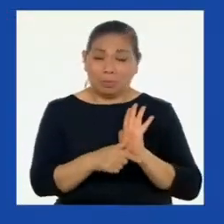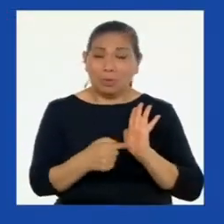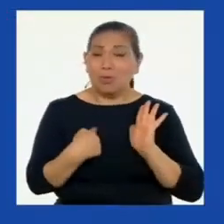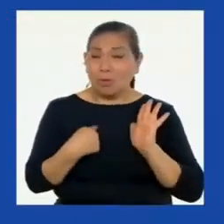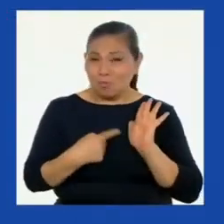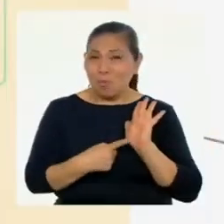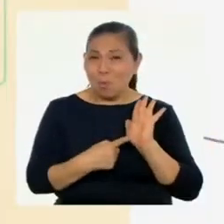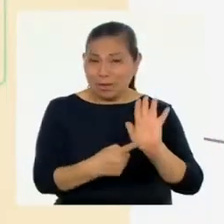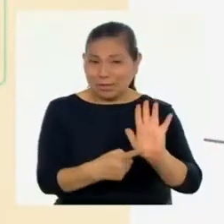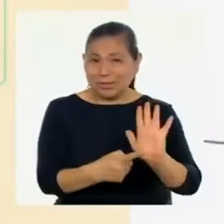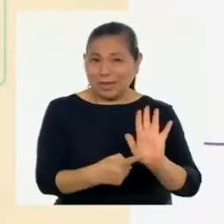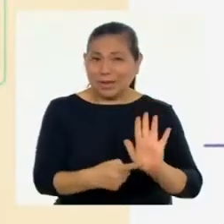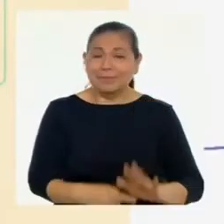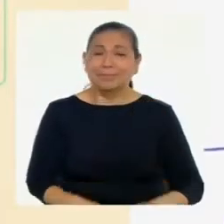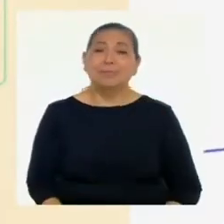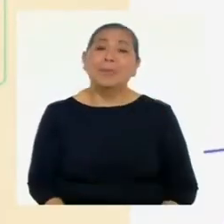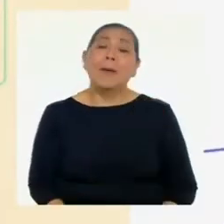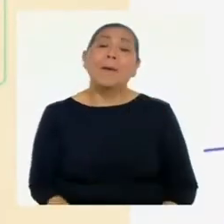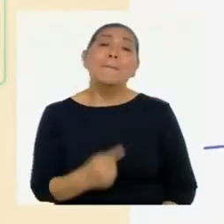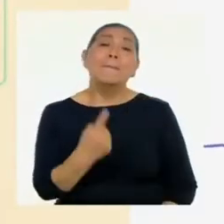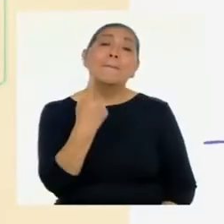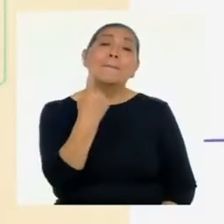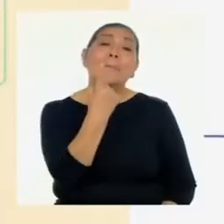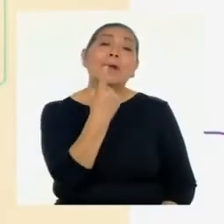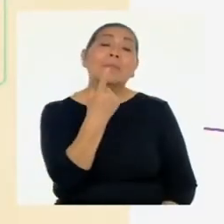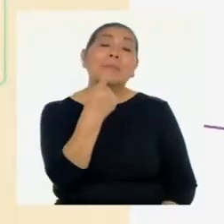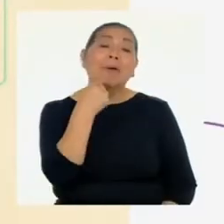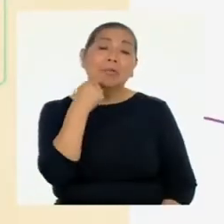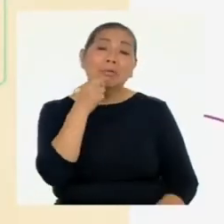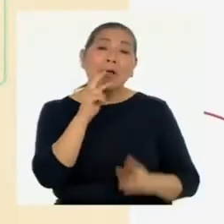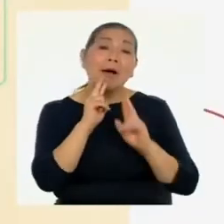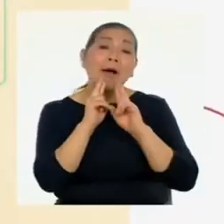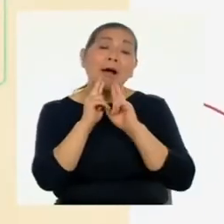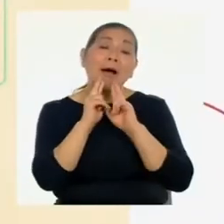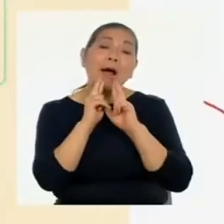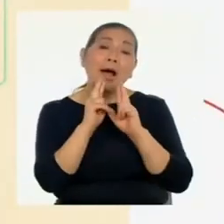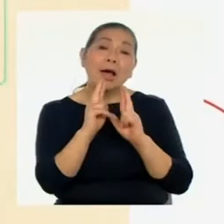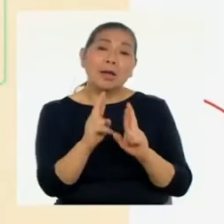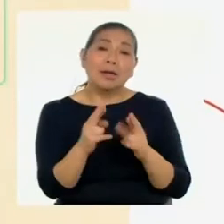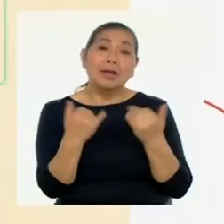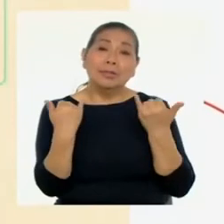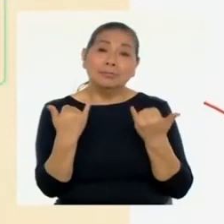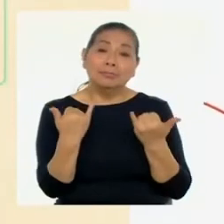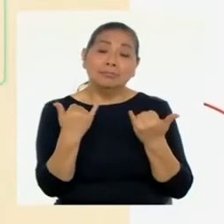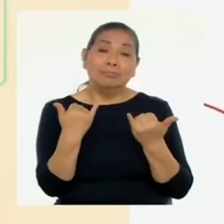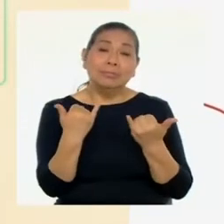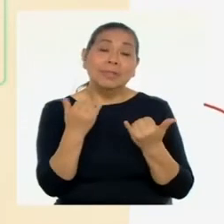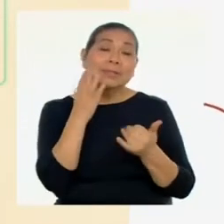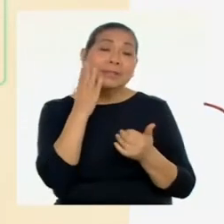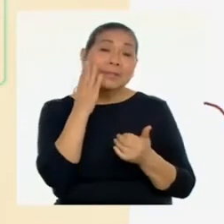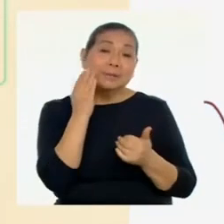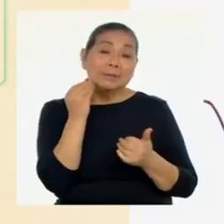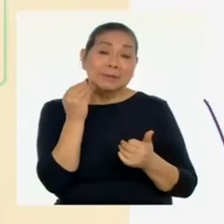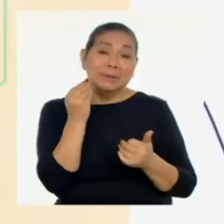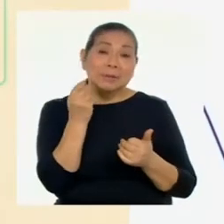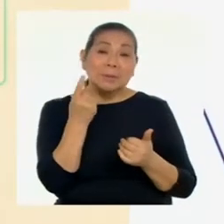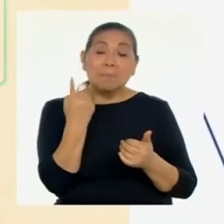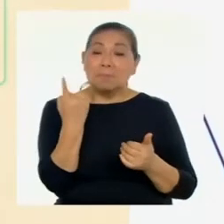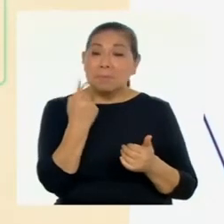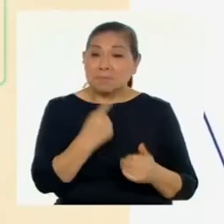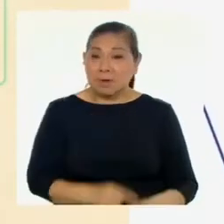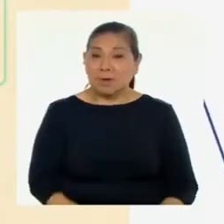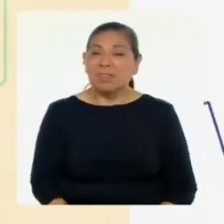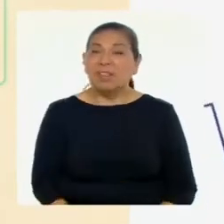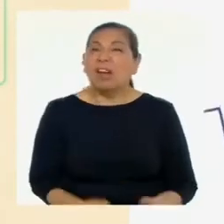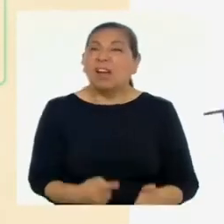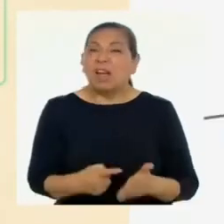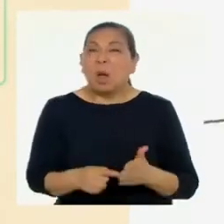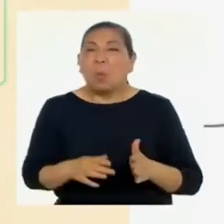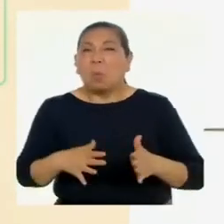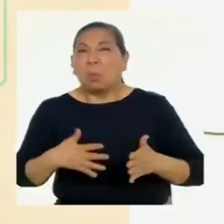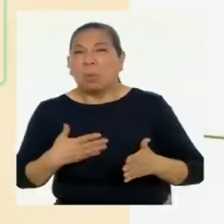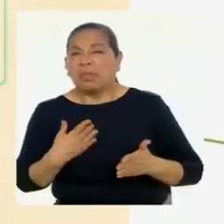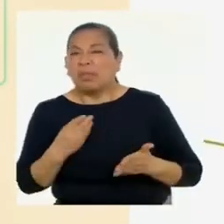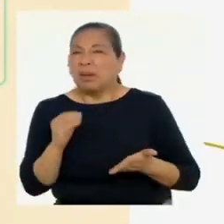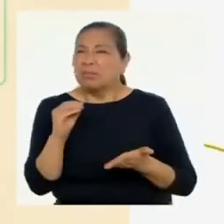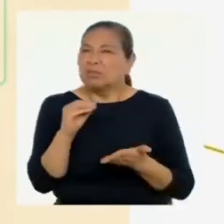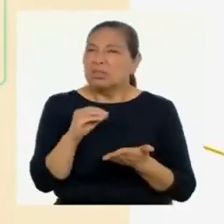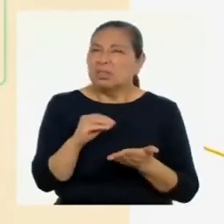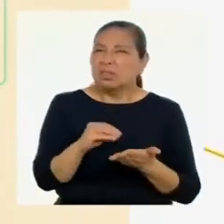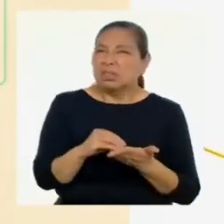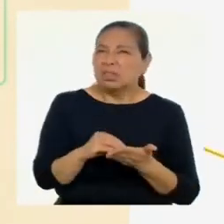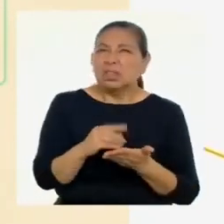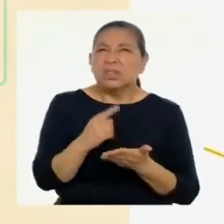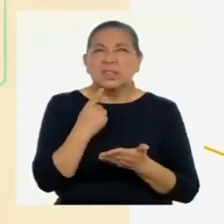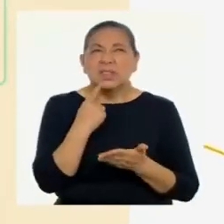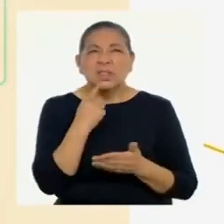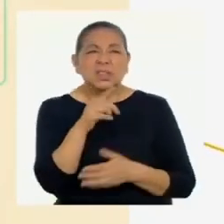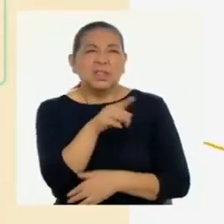después. La pregunta que hemos estado respondiendo en esta experiencia de aprendizaje es: ¿qué podríamos proponer